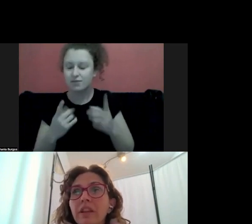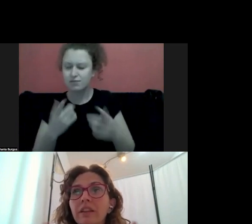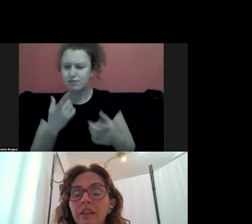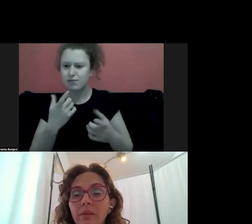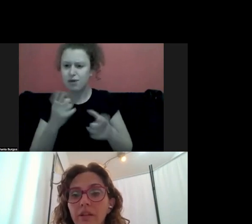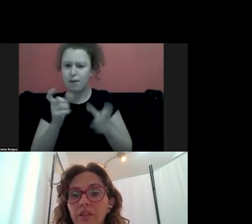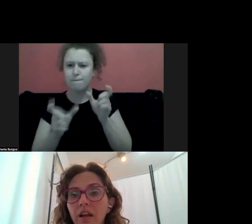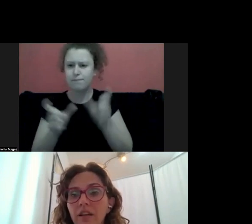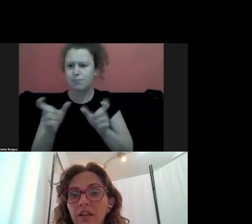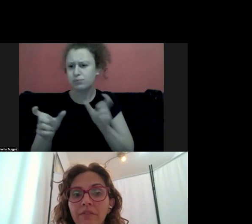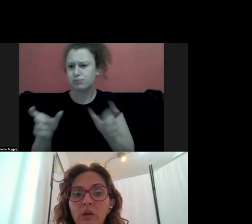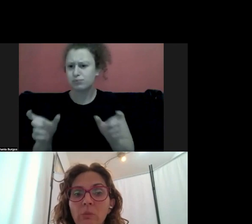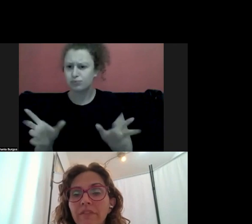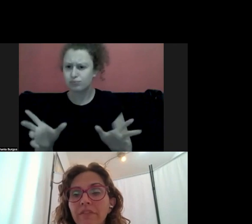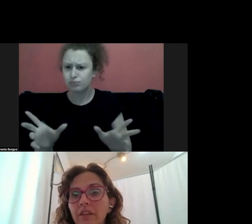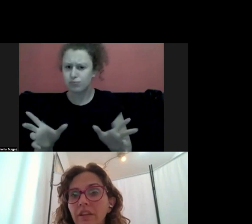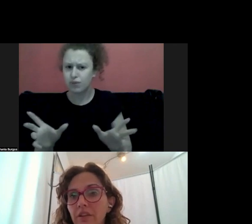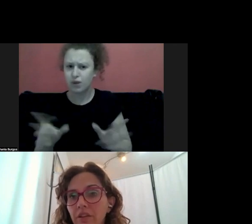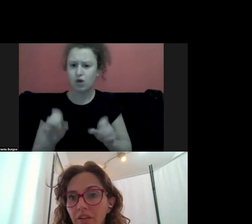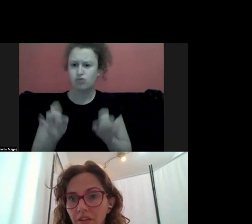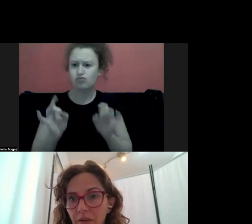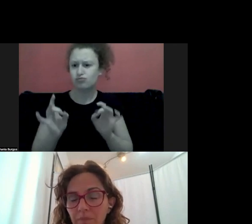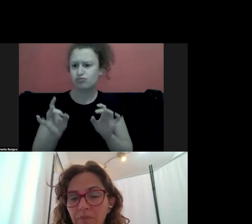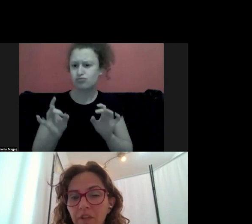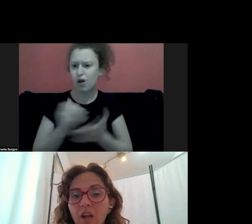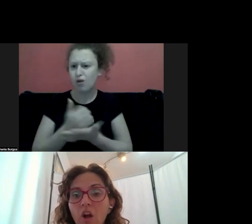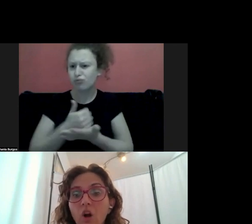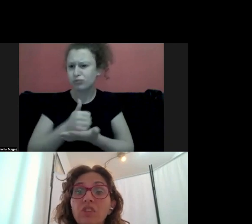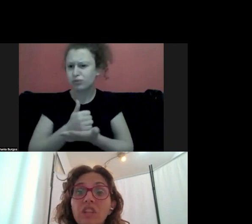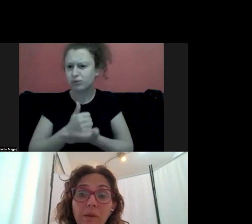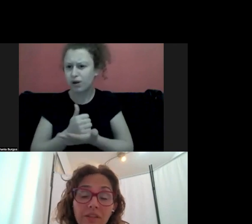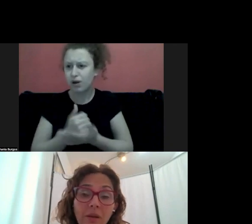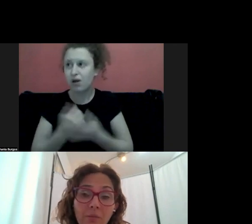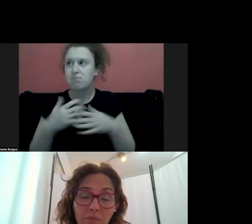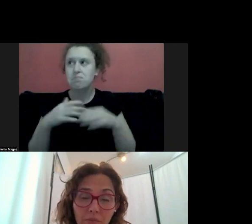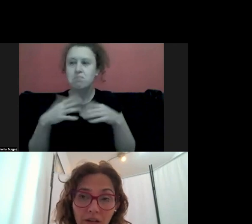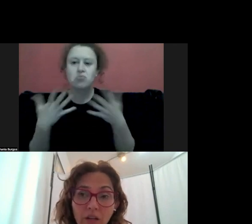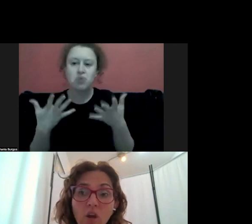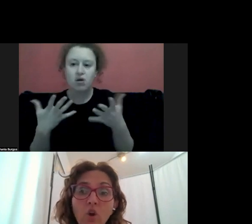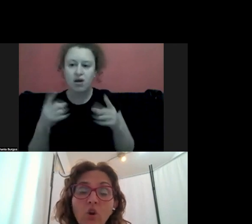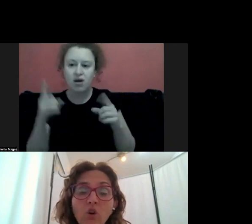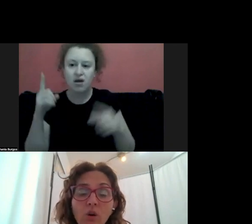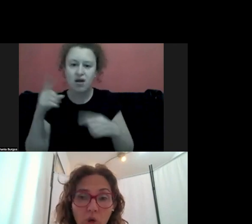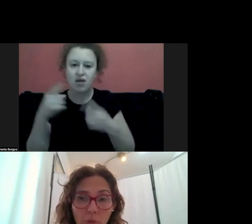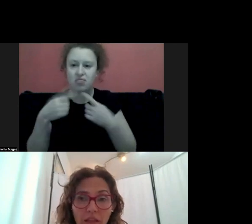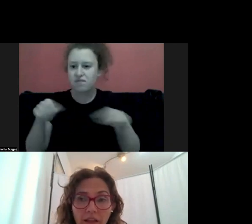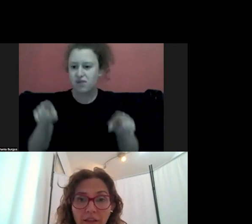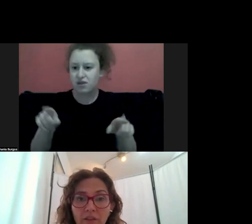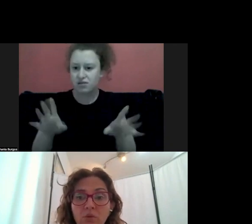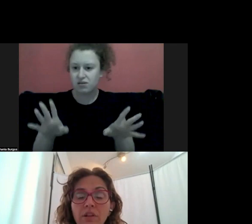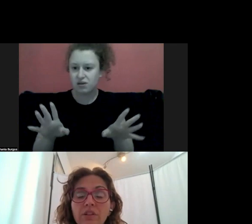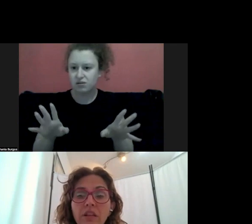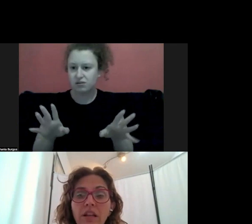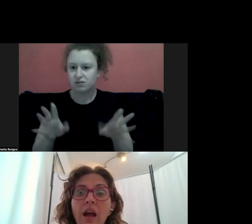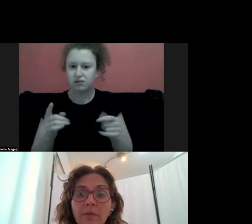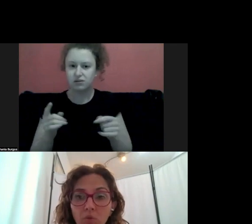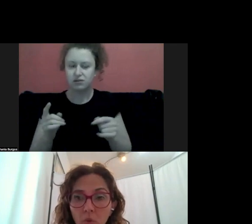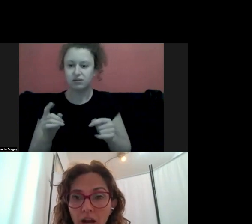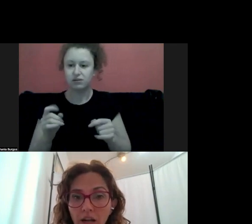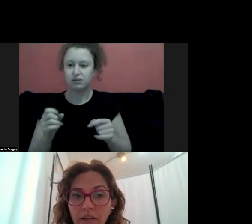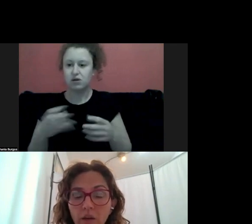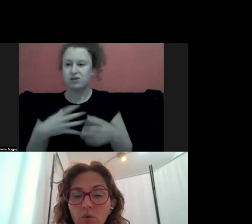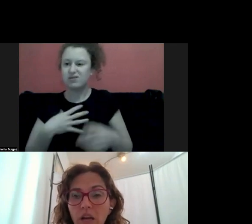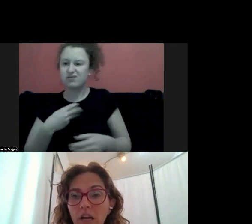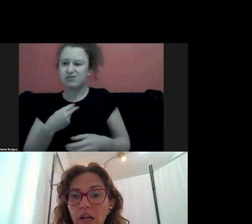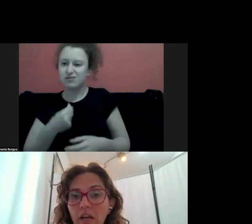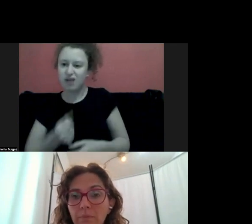forma diferente de pensar, esa forma diferente de sentir. Otras veces también van con comorbilidades. Suele ser